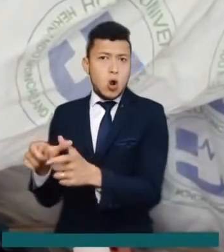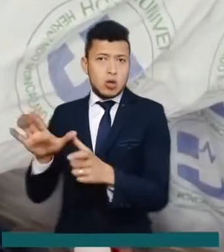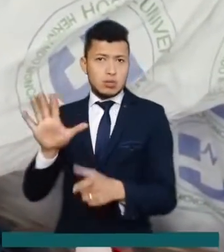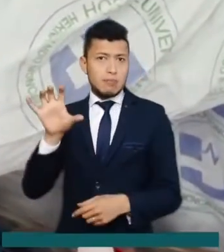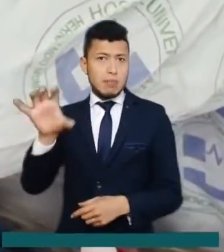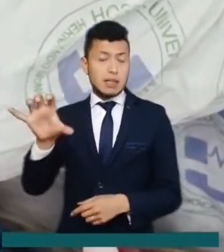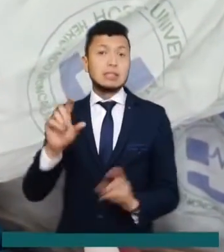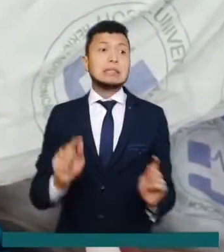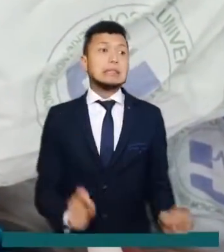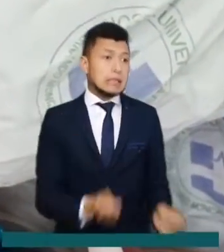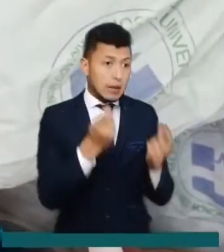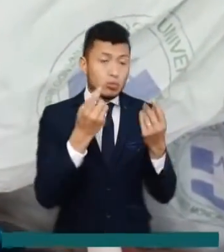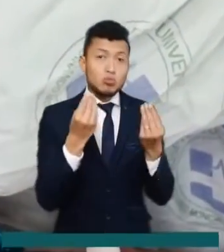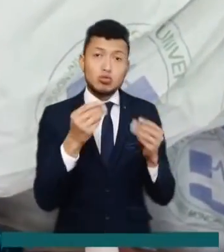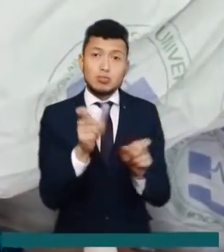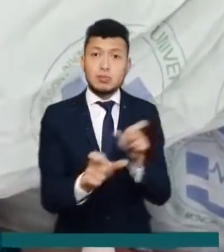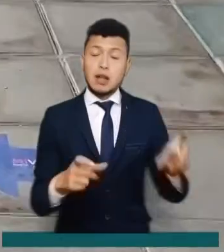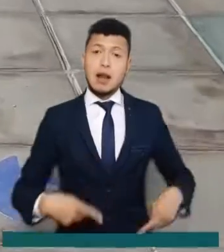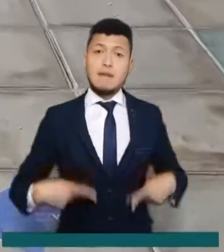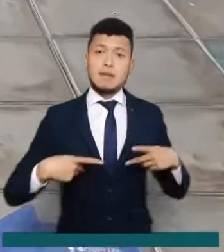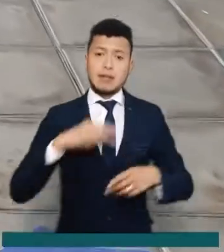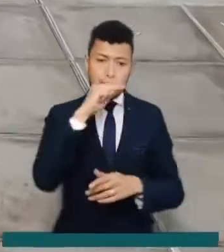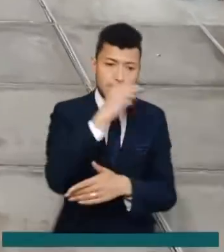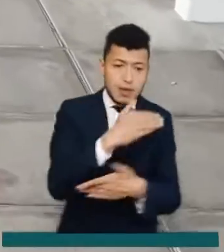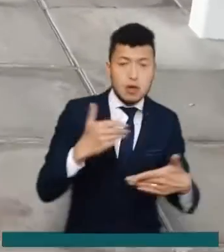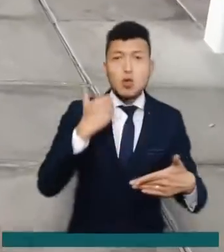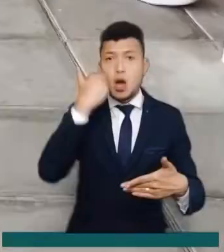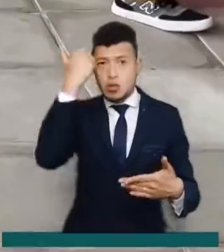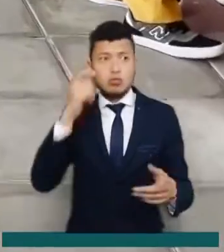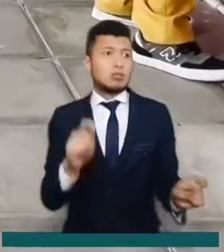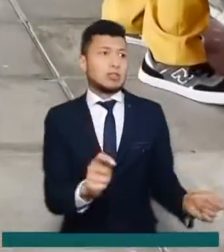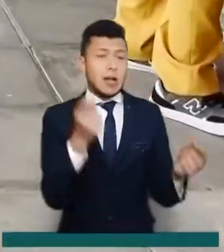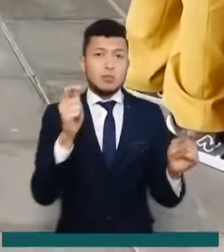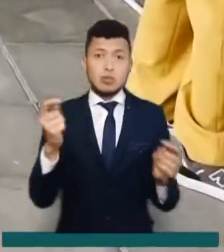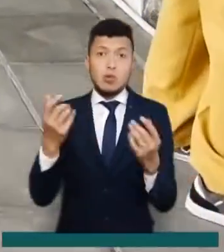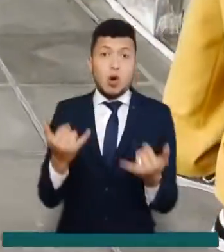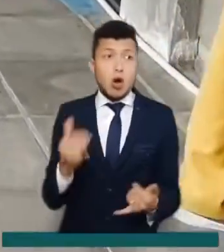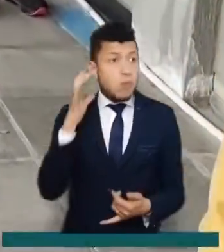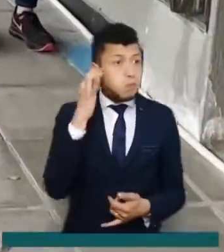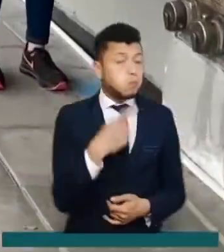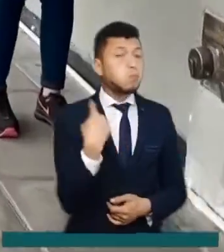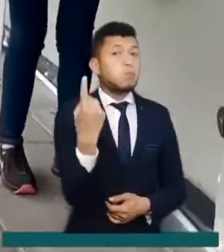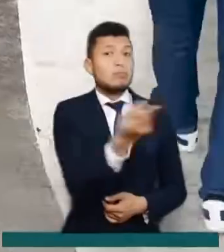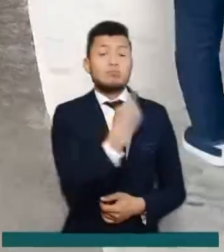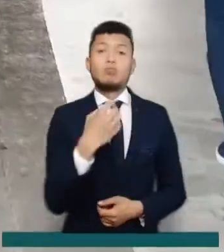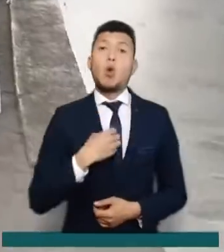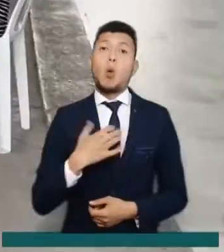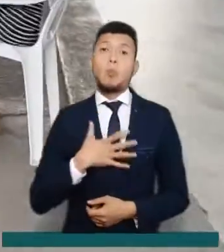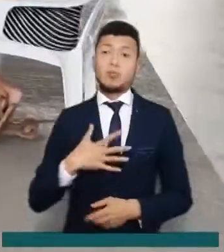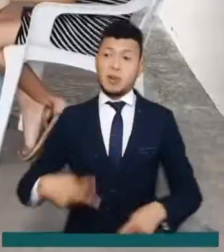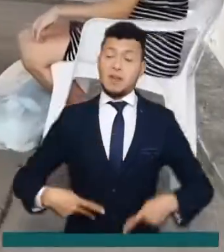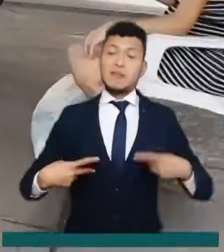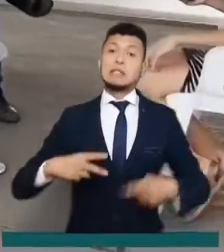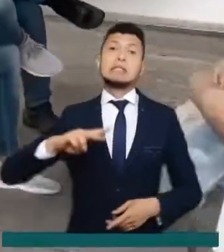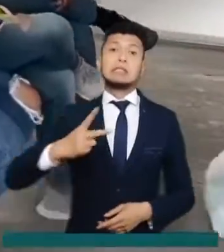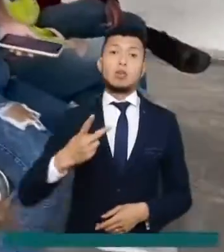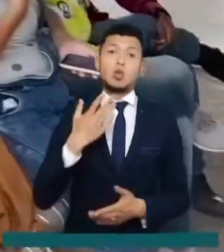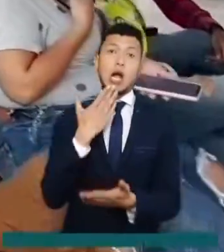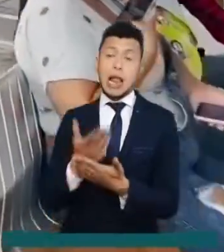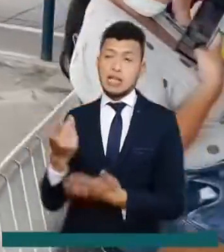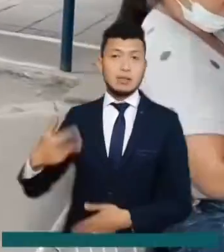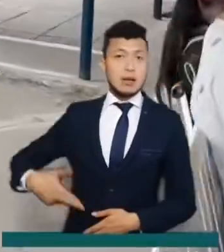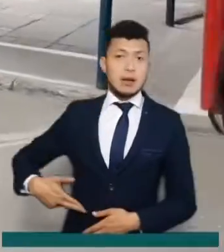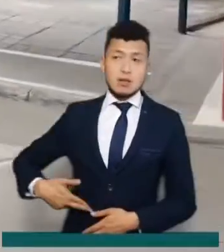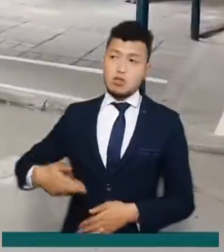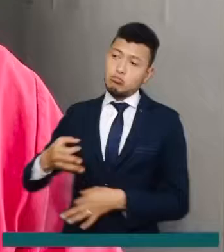del país, con lo que se salvaron muchas vidas, tanto de niños como de adultos, quienes hoy tienen una segunda oportunidad de vida gracias